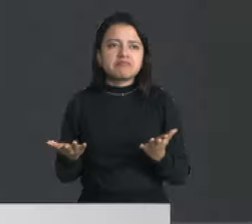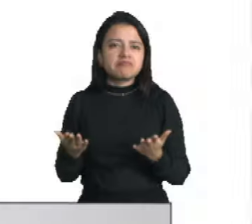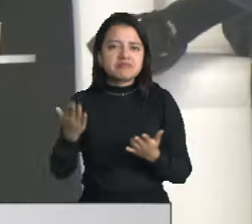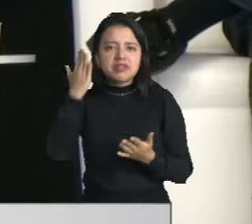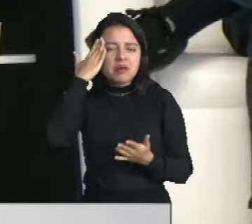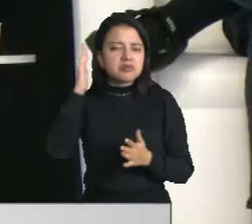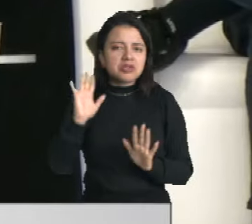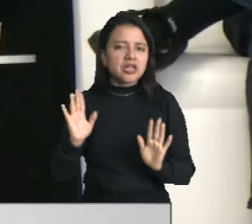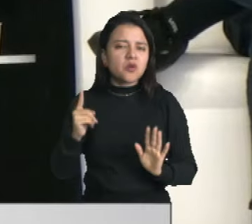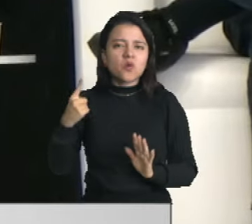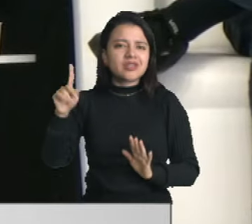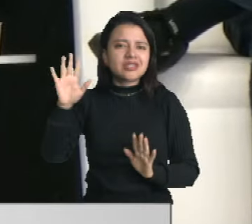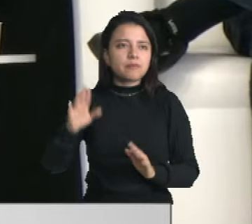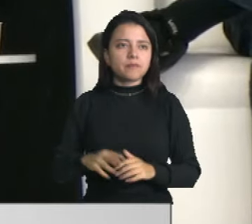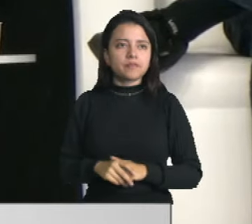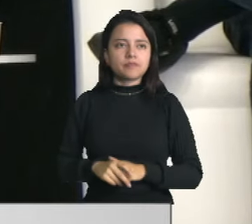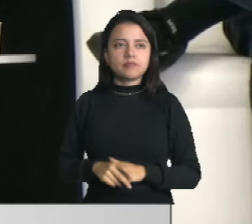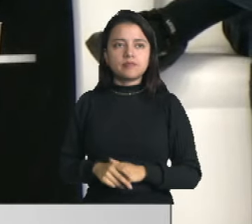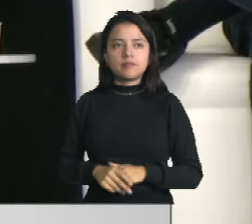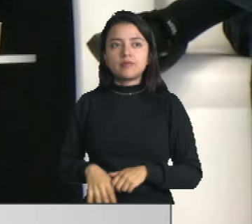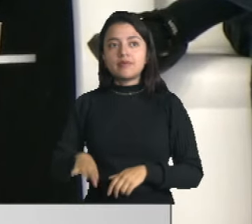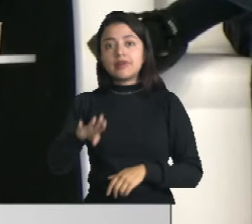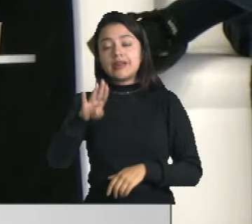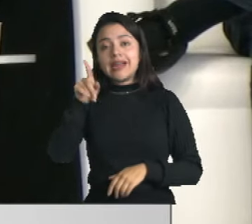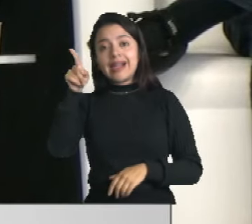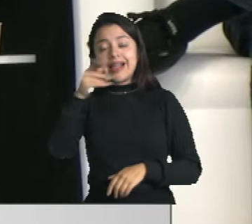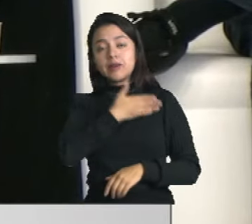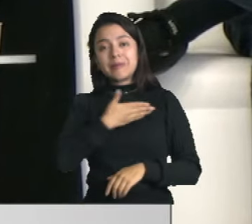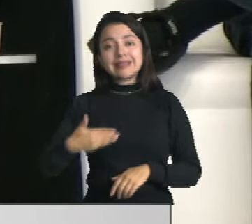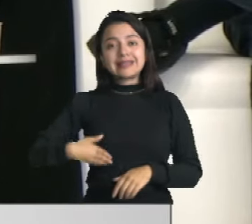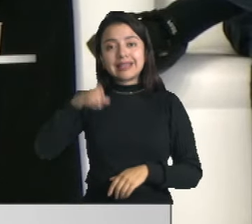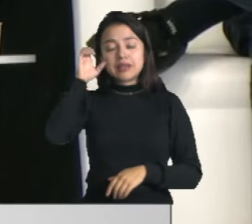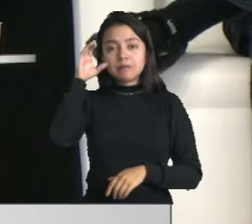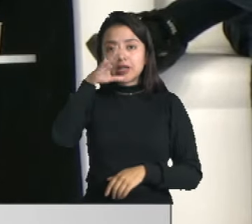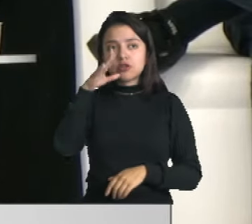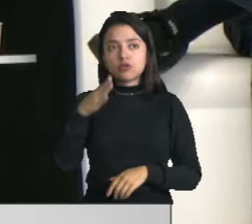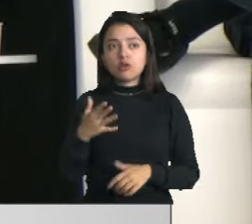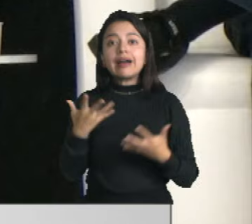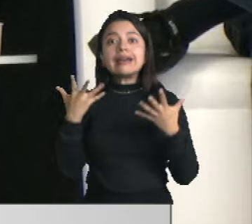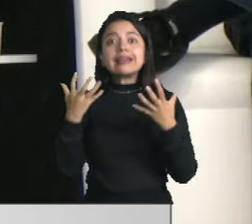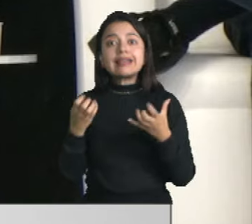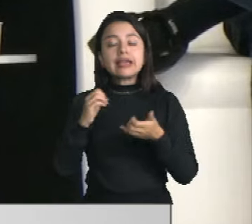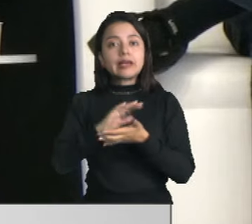va a hacer. El presidente ha expresado que tiene pues una voluntad de paz.